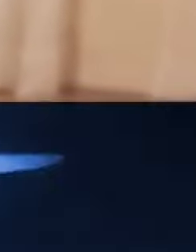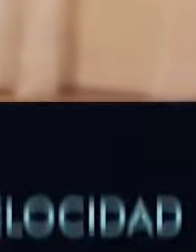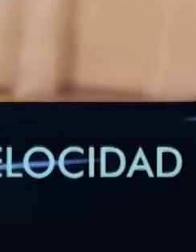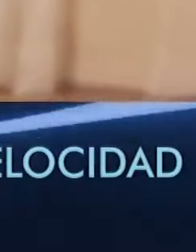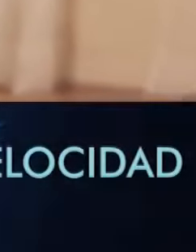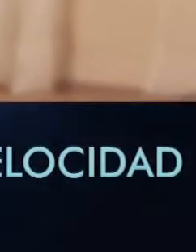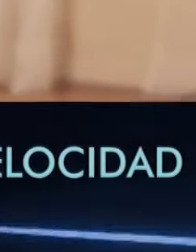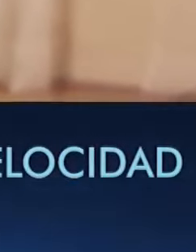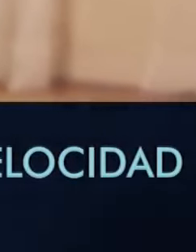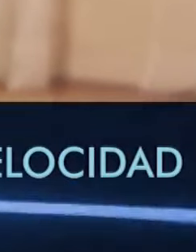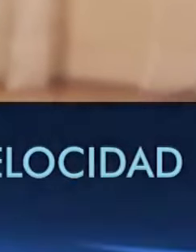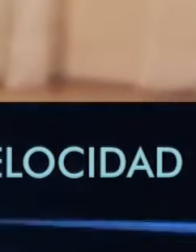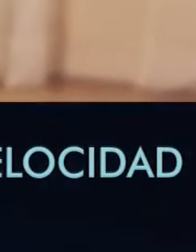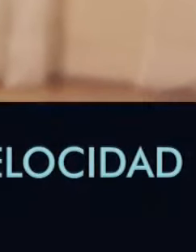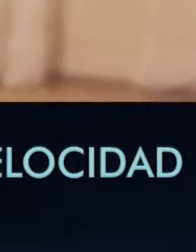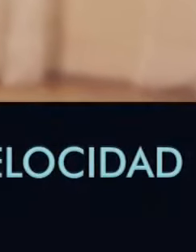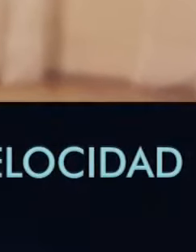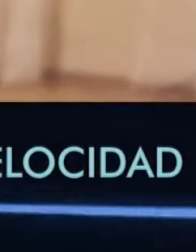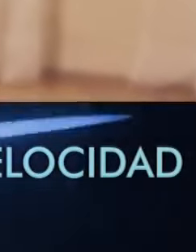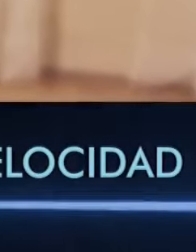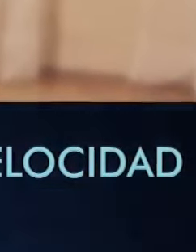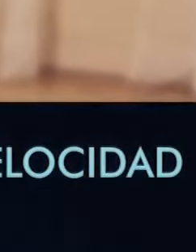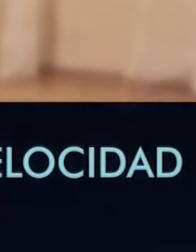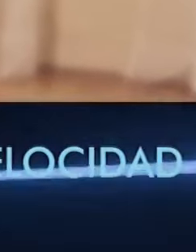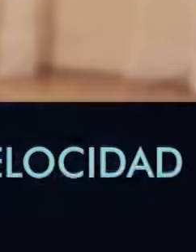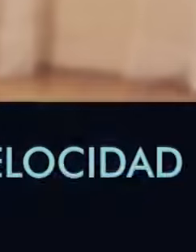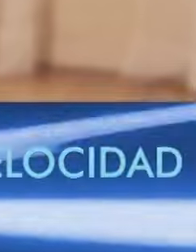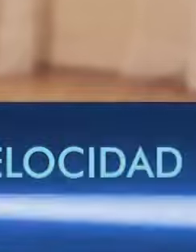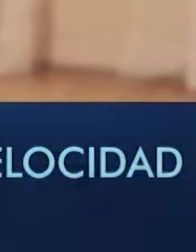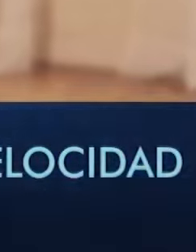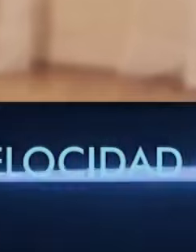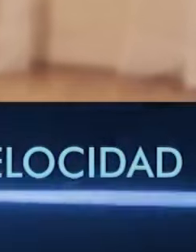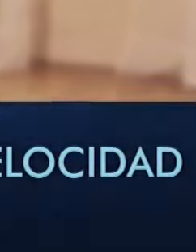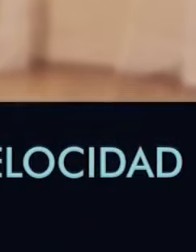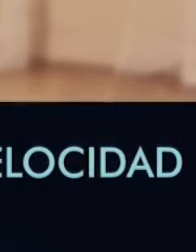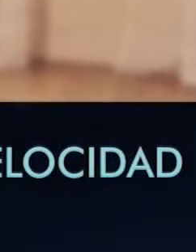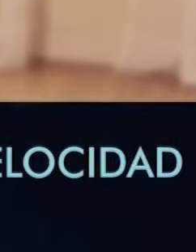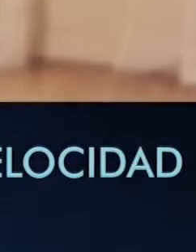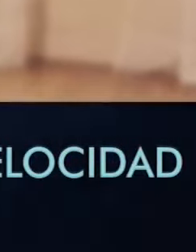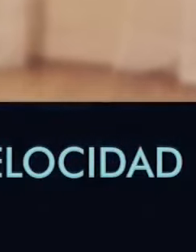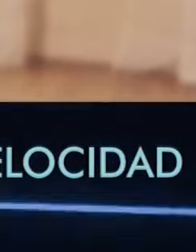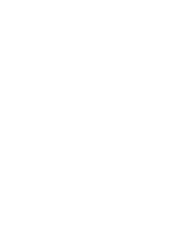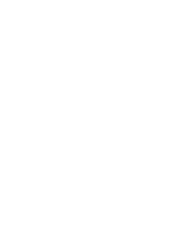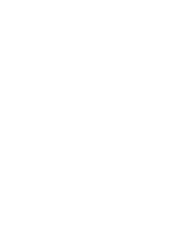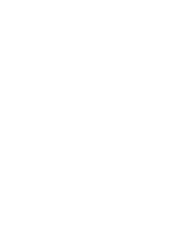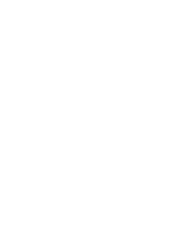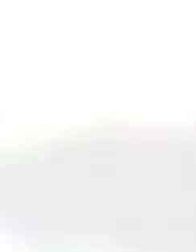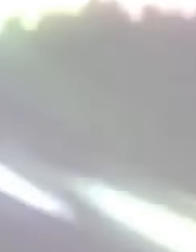Presentó Antel Empresas. ¿Tenés Antel? Tenés un socio para hacer crecer tu negocio.